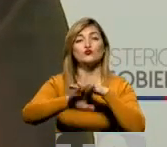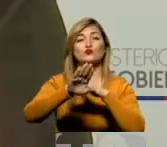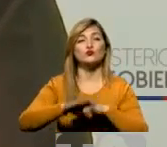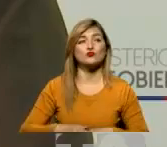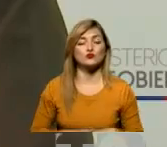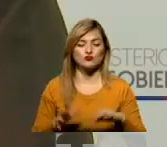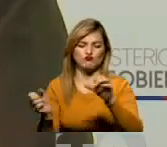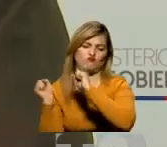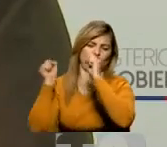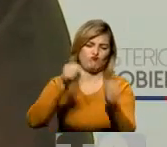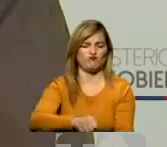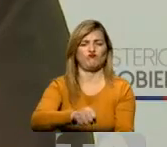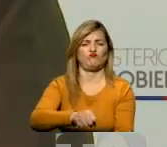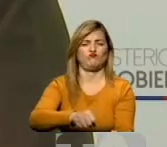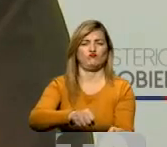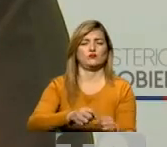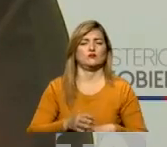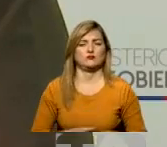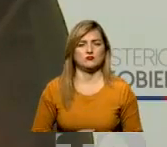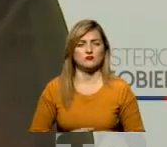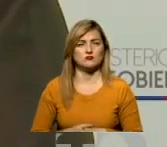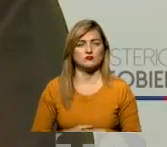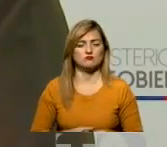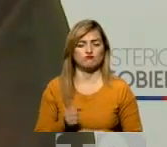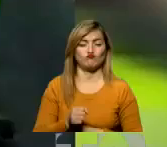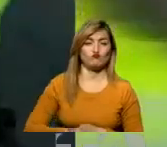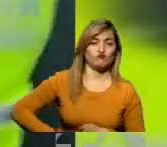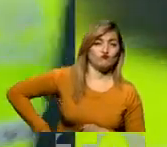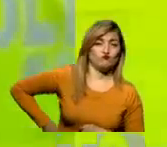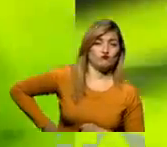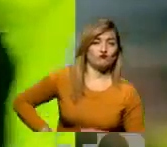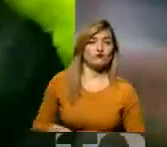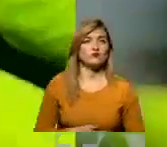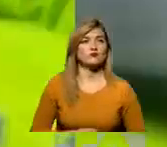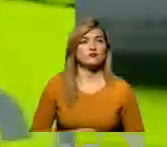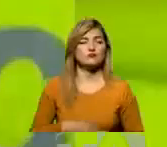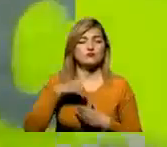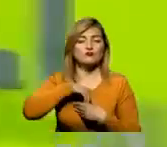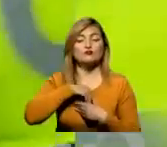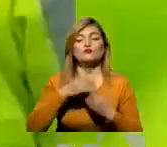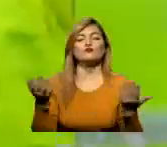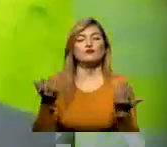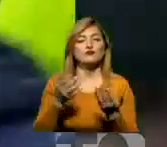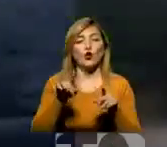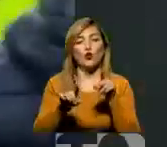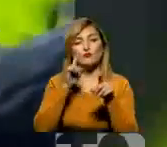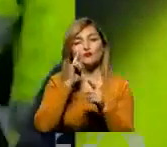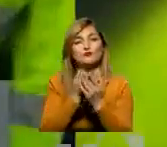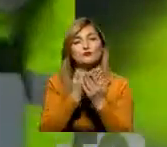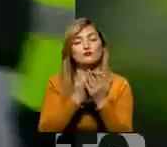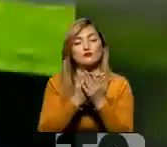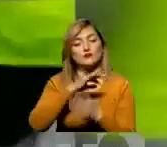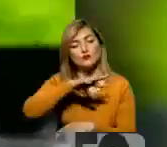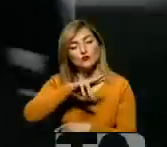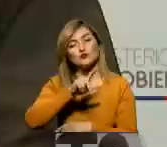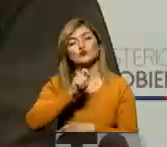los neutraliza y se los logra aprehender. En poder de los delincuentes se encontró algunas evidencias de